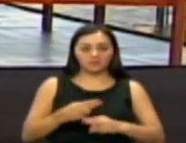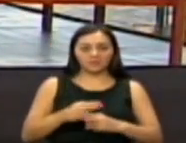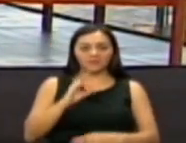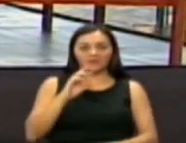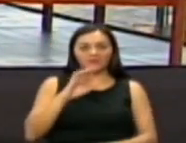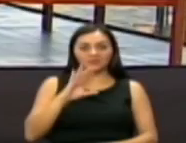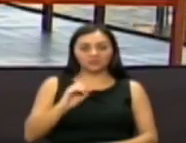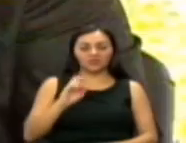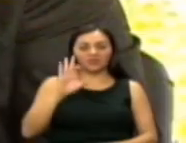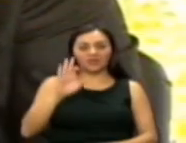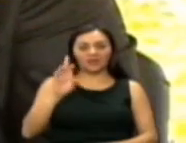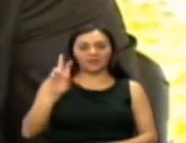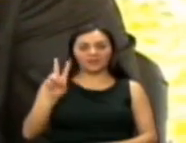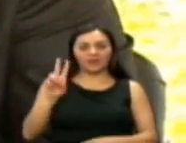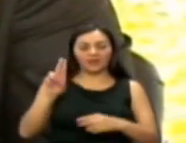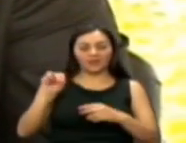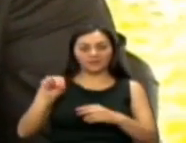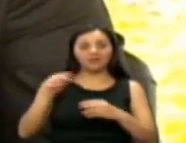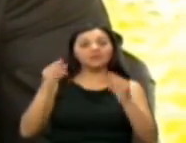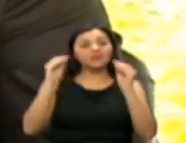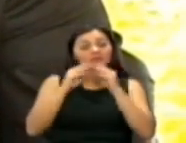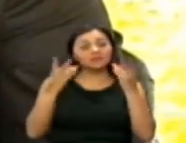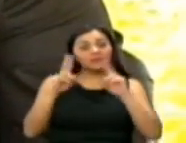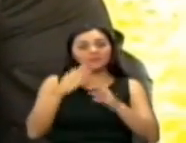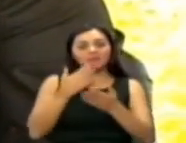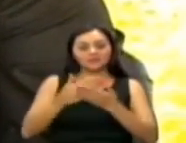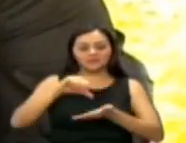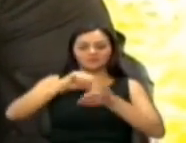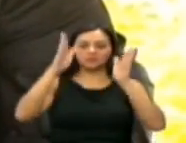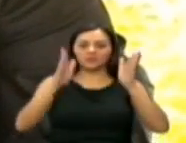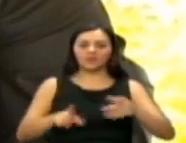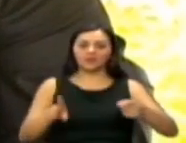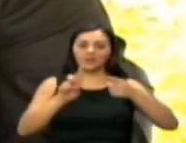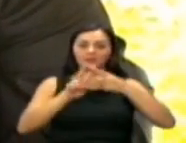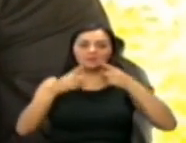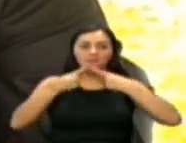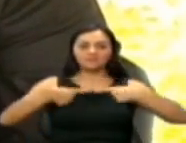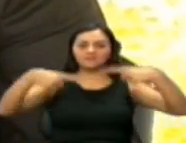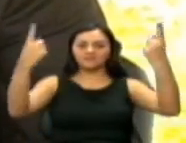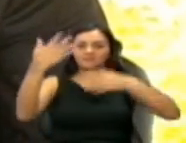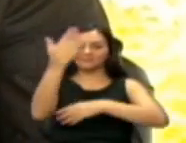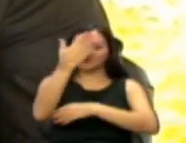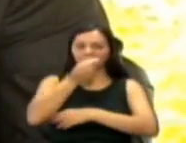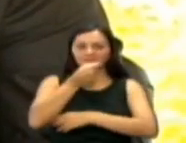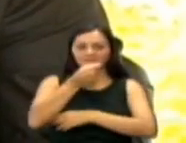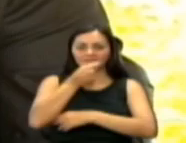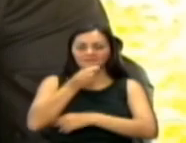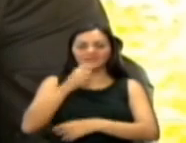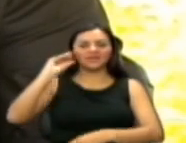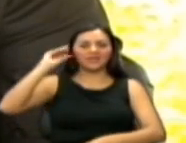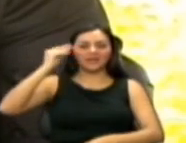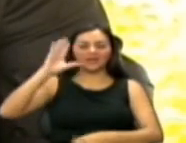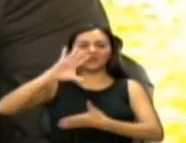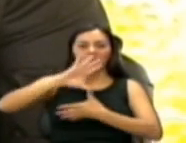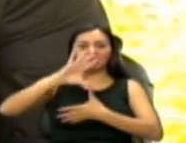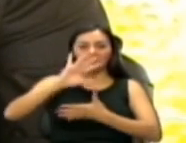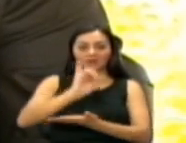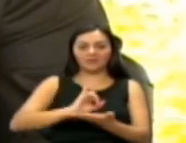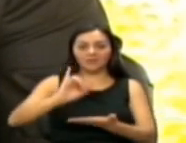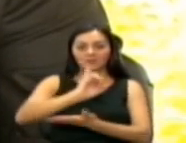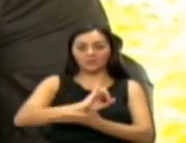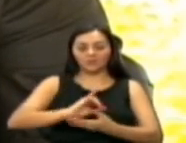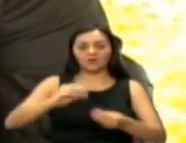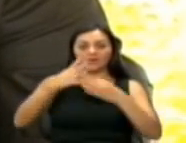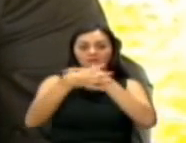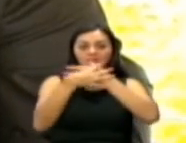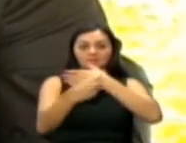de TVN Canal. También queremos agradecer al Ciudadano TV, quien ha emitido esta entrevista, a Radio América en la provincia de Imbabura, quien ha sido